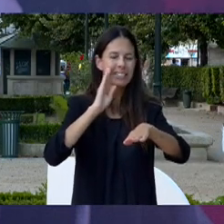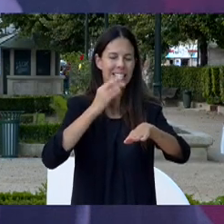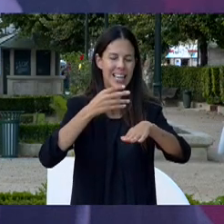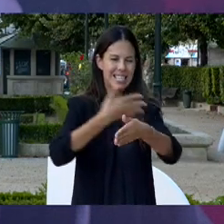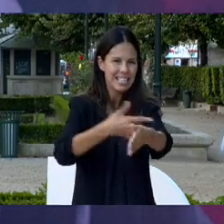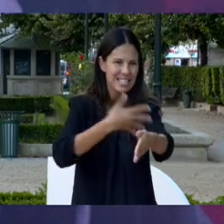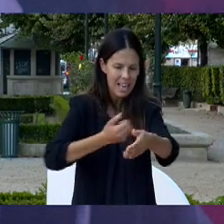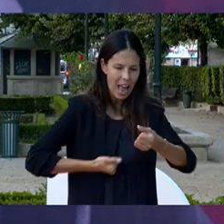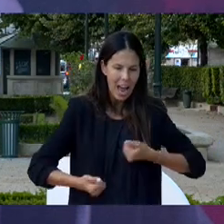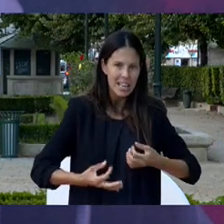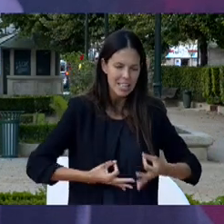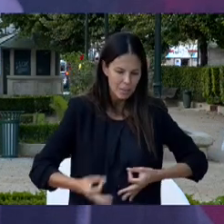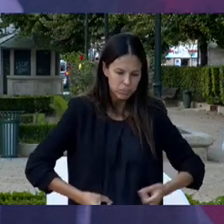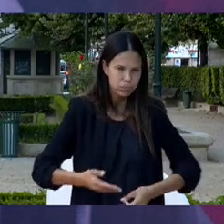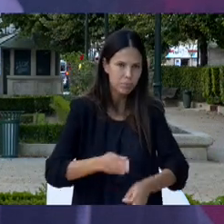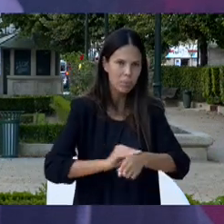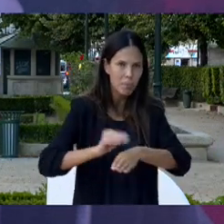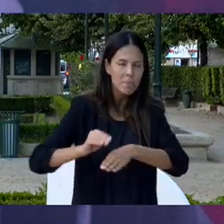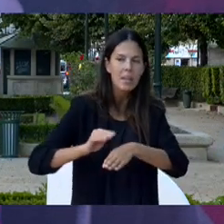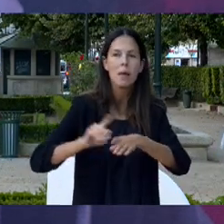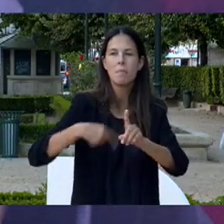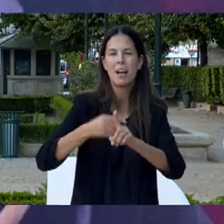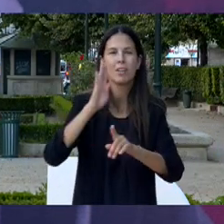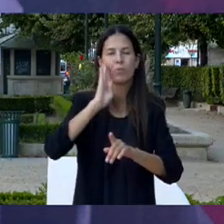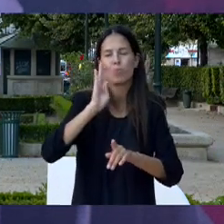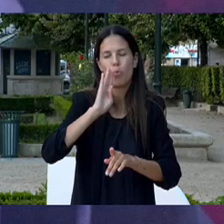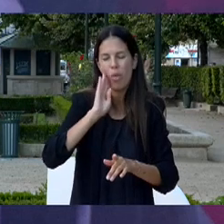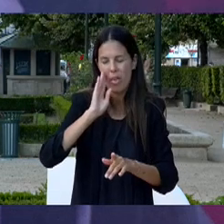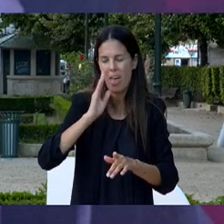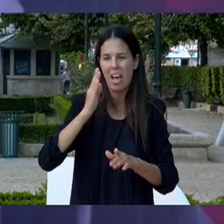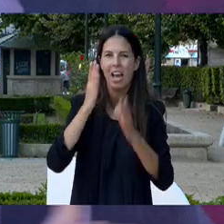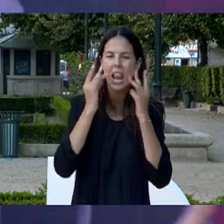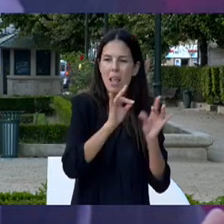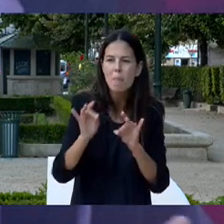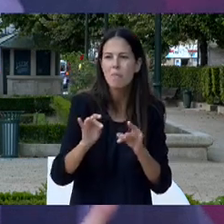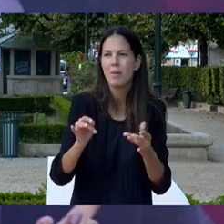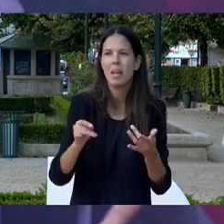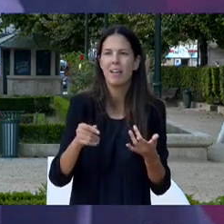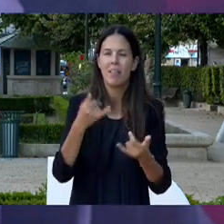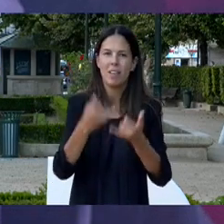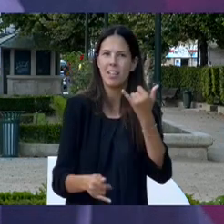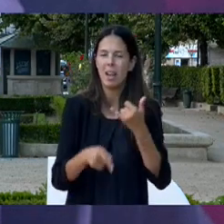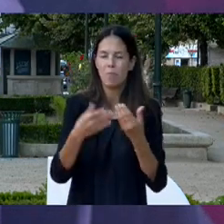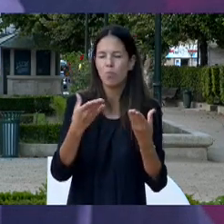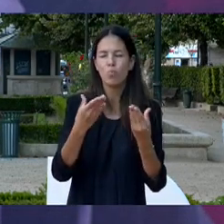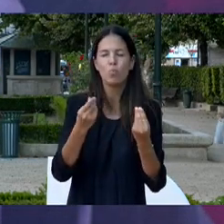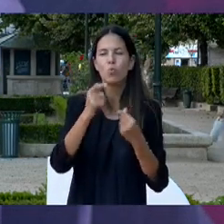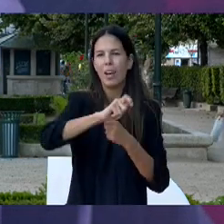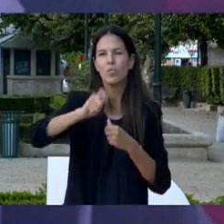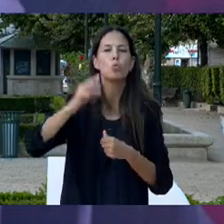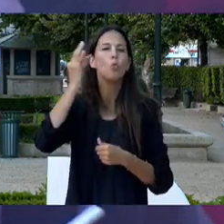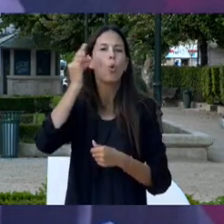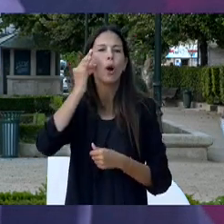piollos, toda mugre, non? Foi unha madriña, como tantas outras, moitísimas outras mulleres redondelás que se tiveron aquí a súa